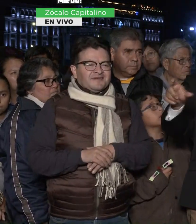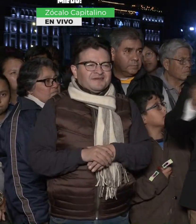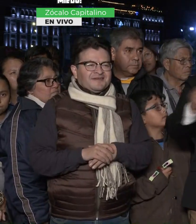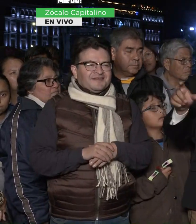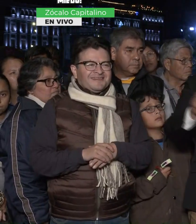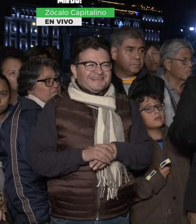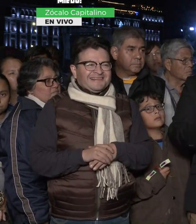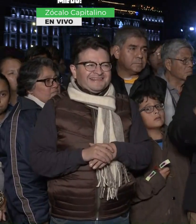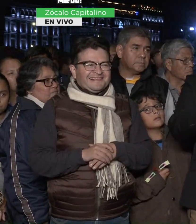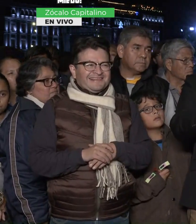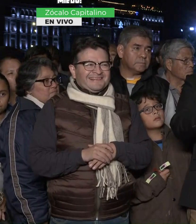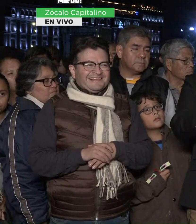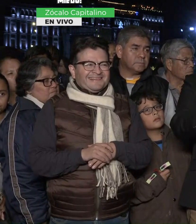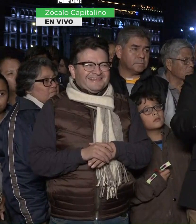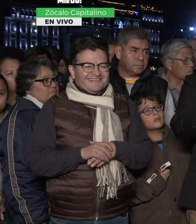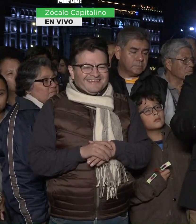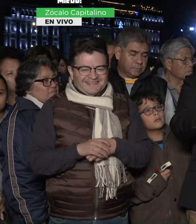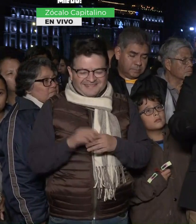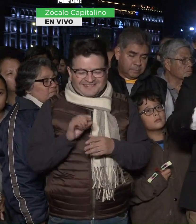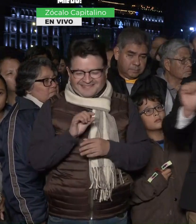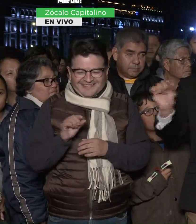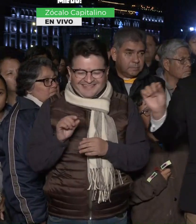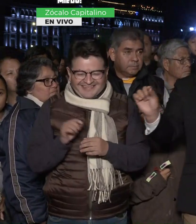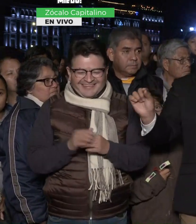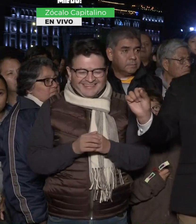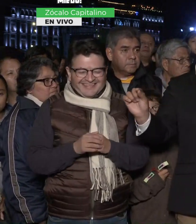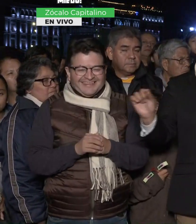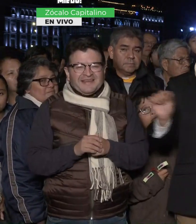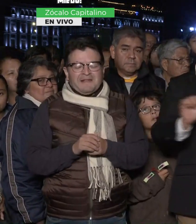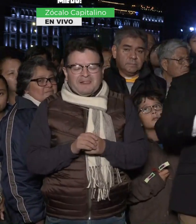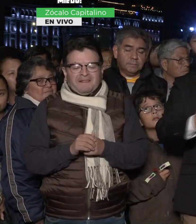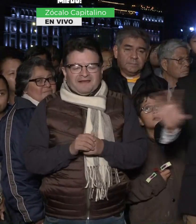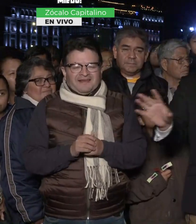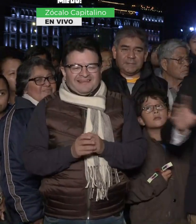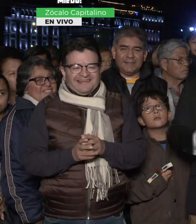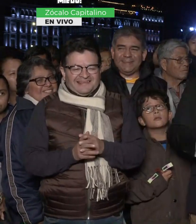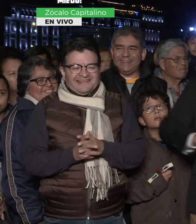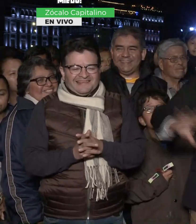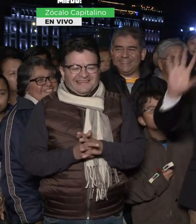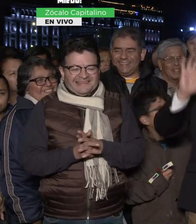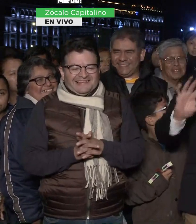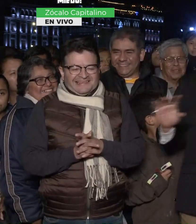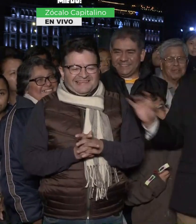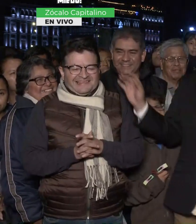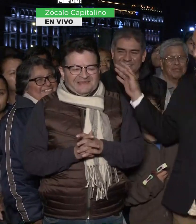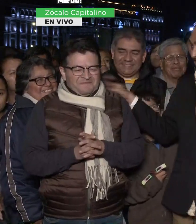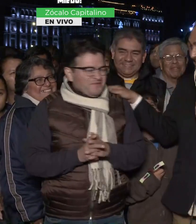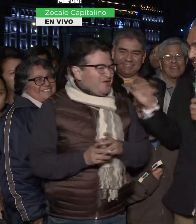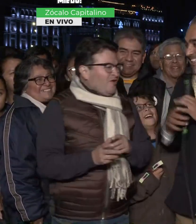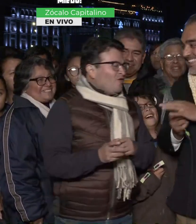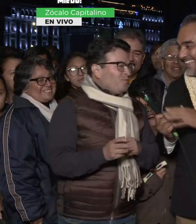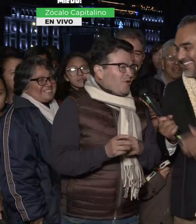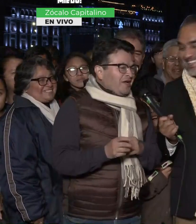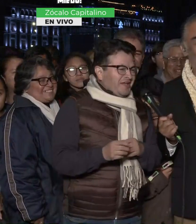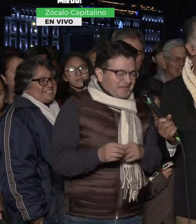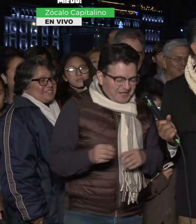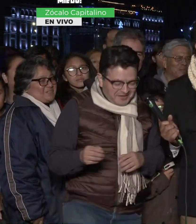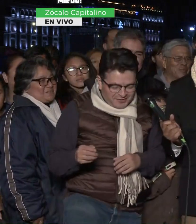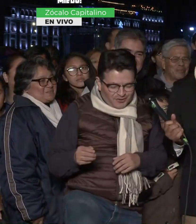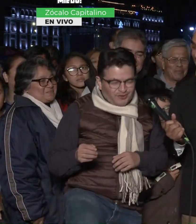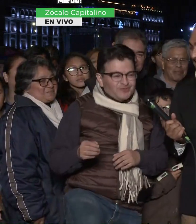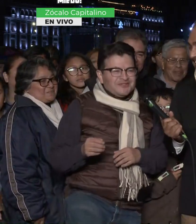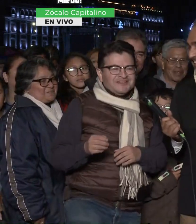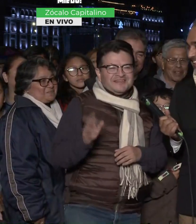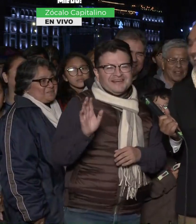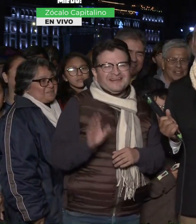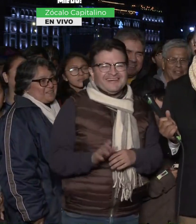en Google o en Yahoo el consentido del presidente y aparecerá hasta la foto de Hans Salazar. Pronóstico. Póngale